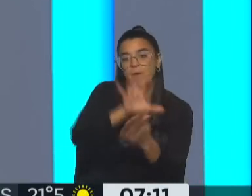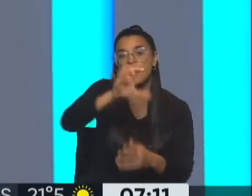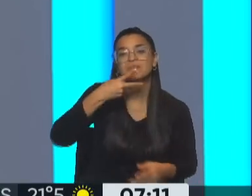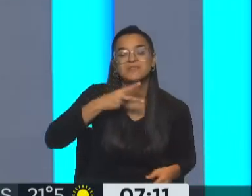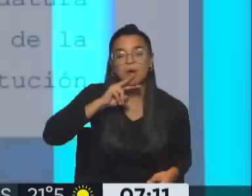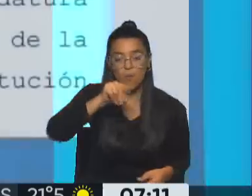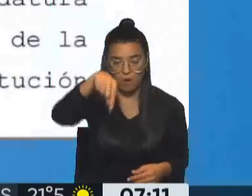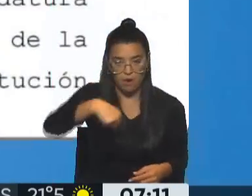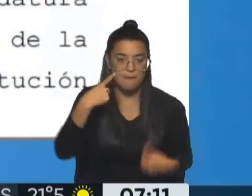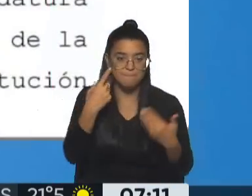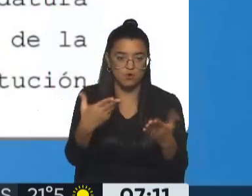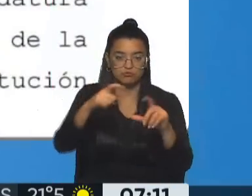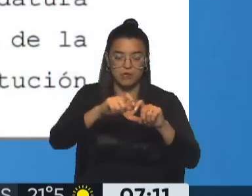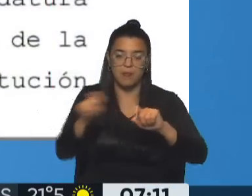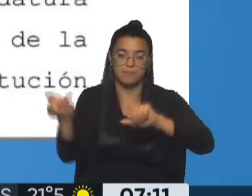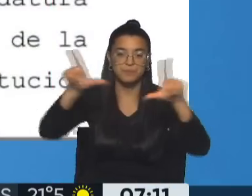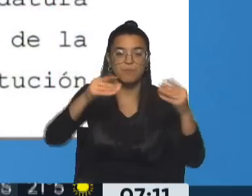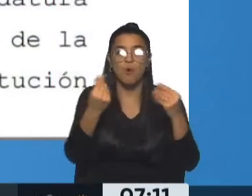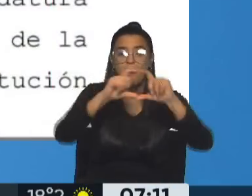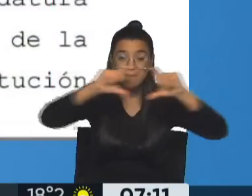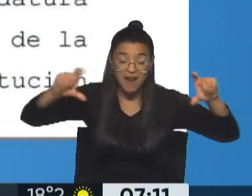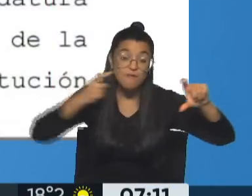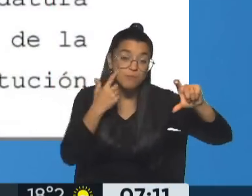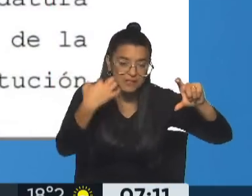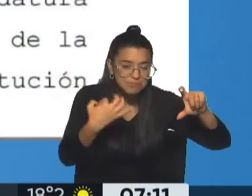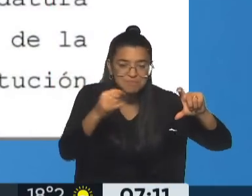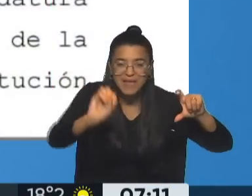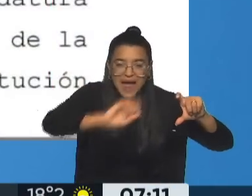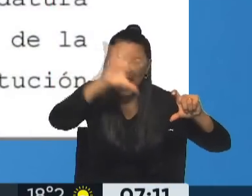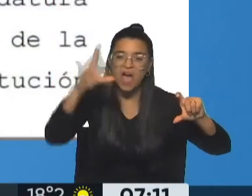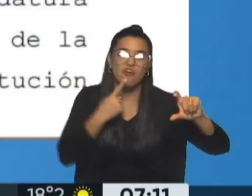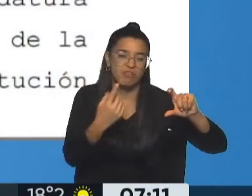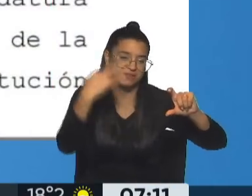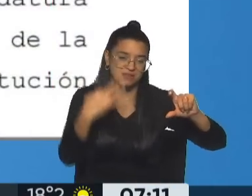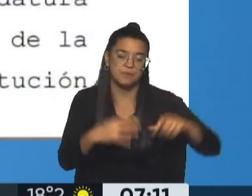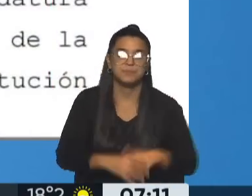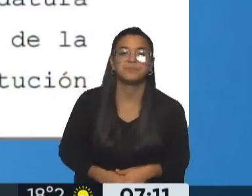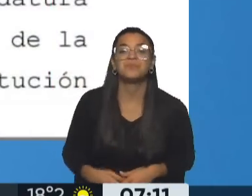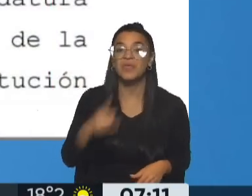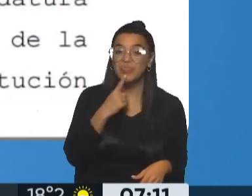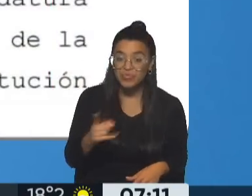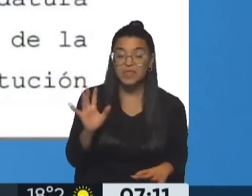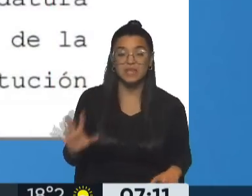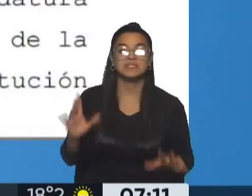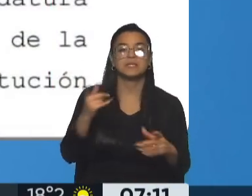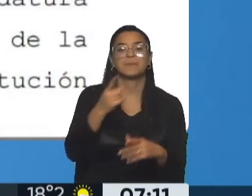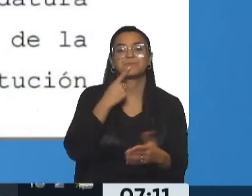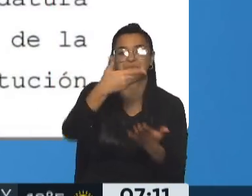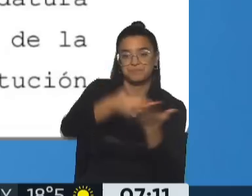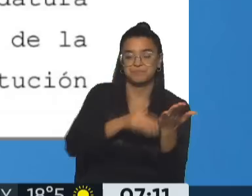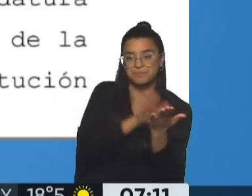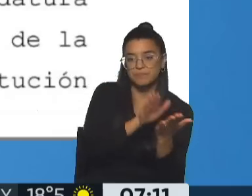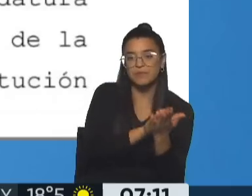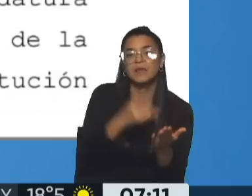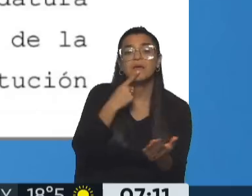te vamos a mostrar ahora, porque en un párrafo específico, mira, ahí lo dice clarísimamente. Dice en una medida cautelar